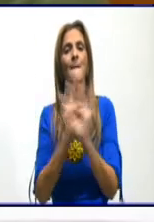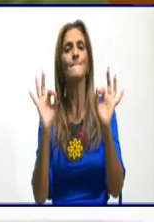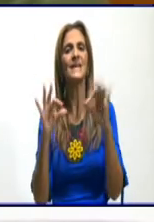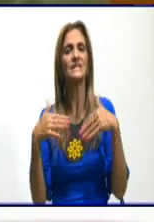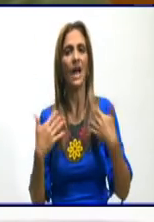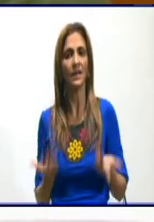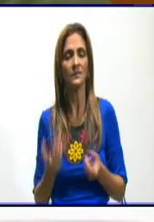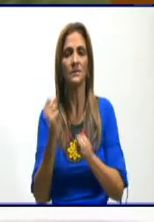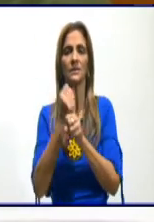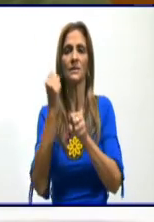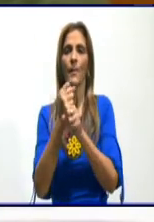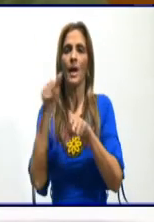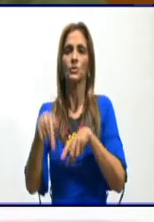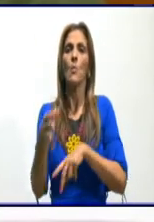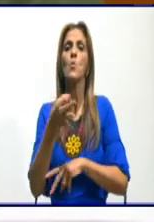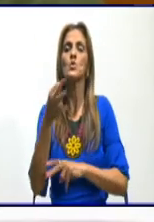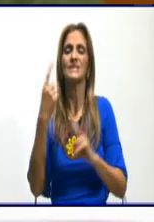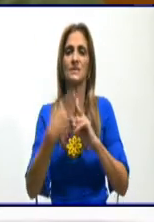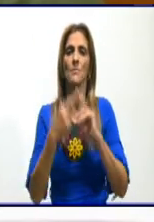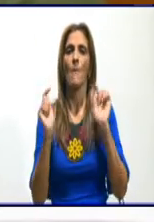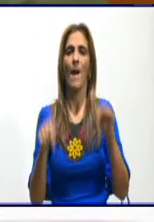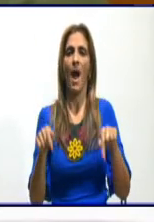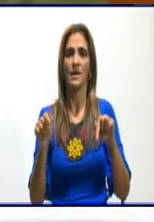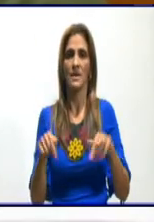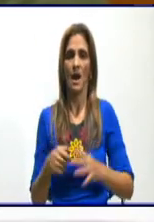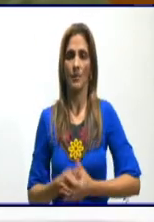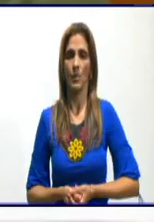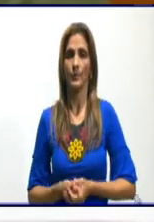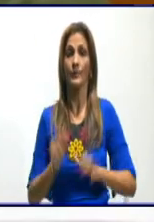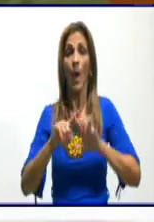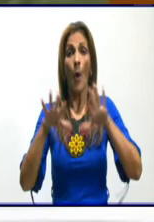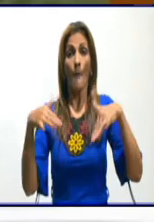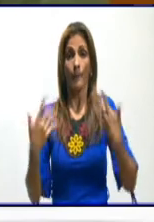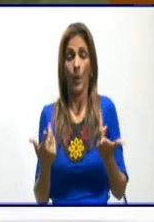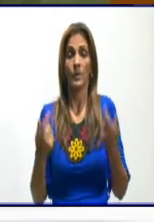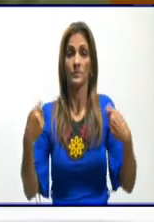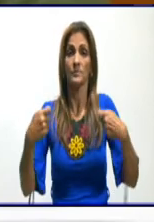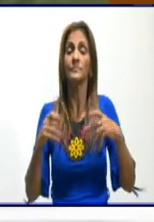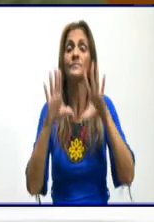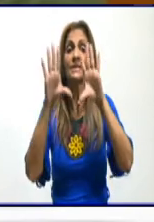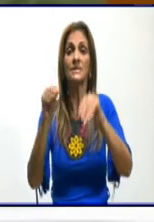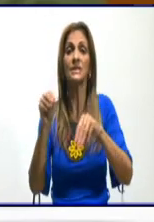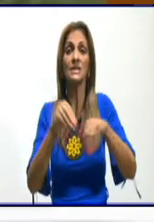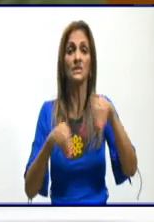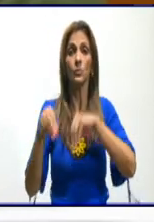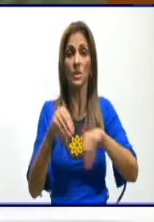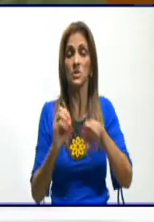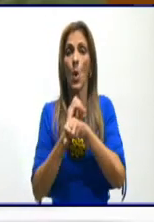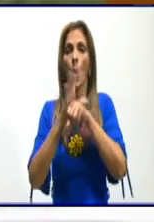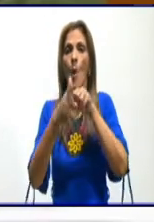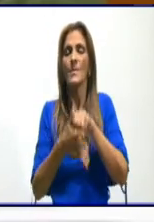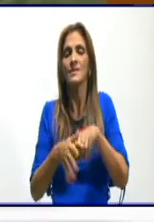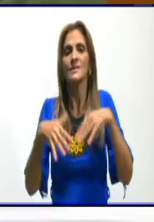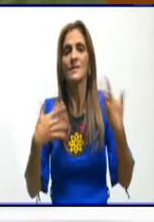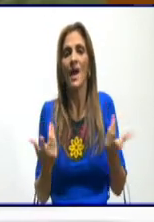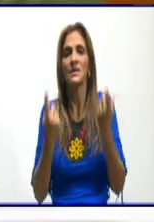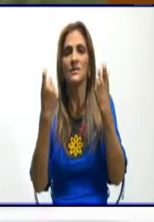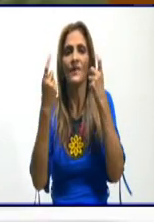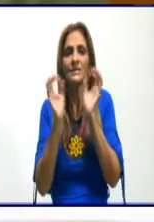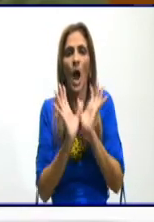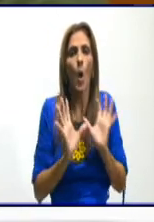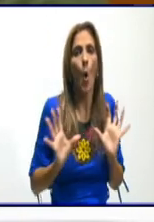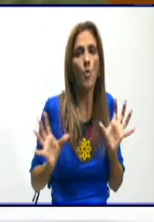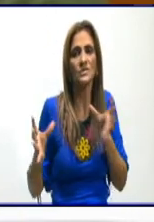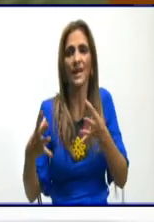vayamos porque hay que decir que el enfrentamiento a lakovic hoy en granma se traduce en concentrar esfuerzos en bayamo